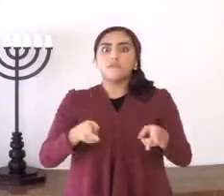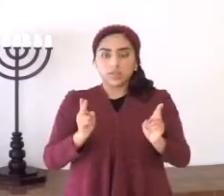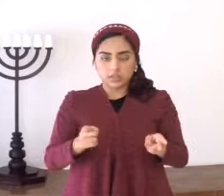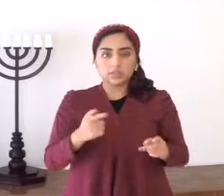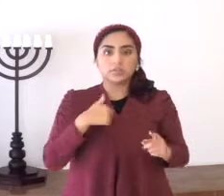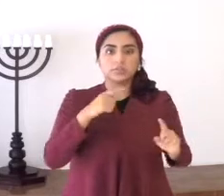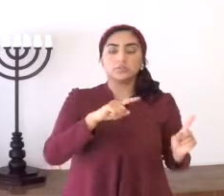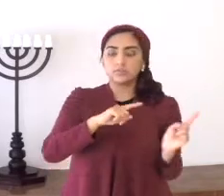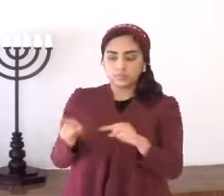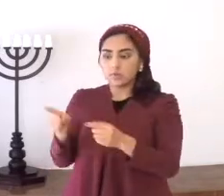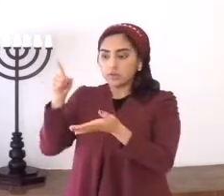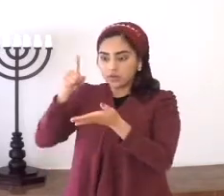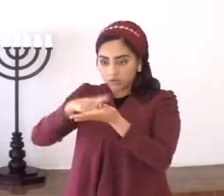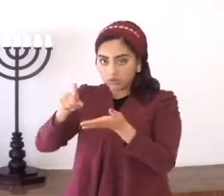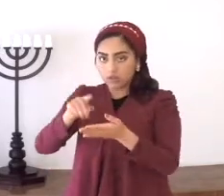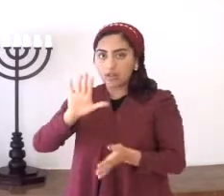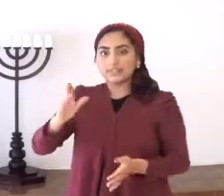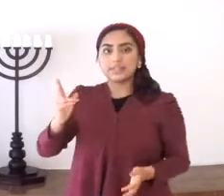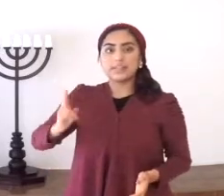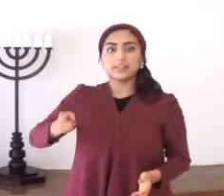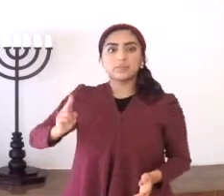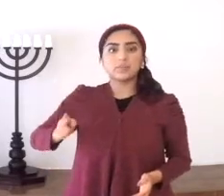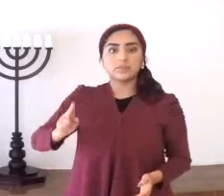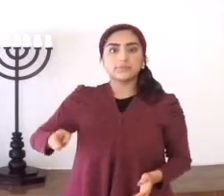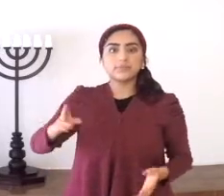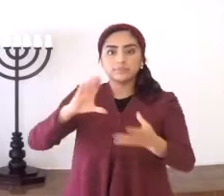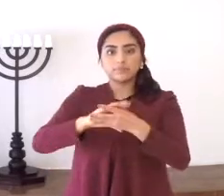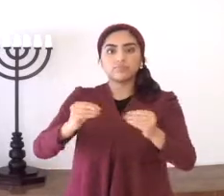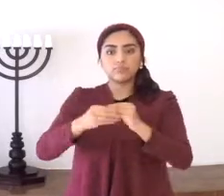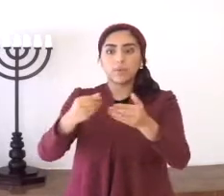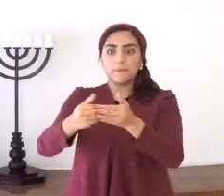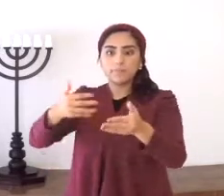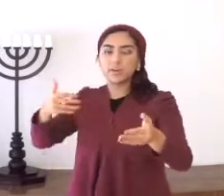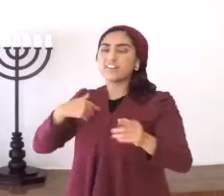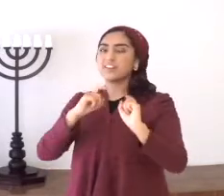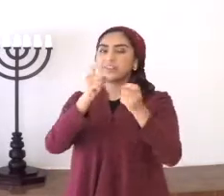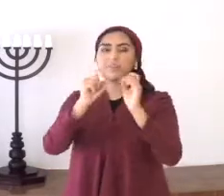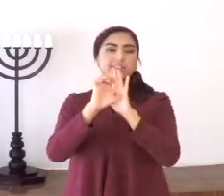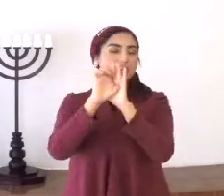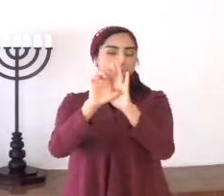que es de inmediato ir y revisar su historial.